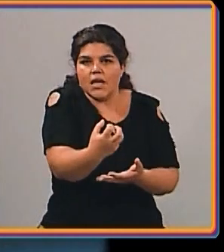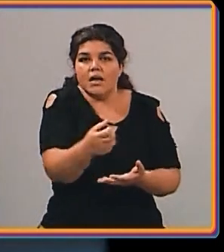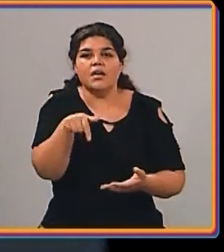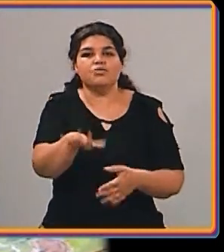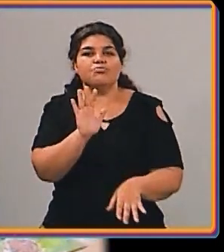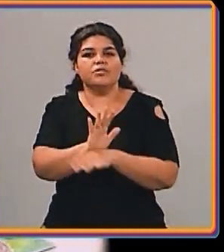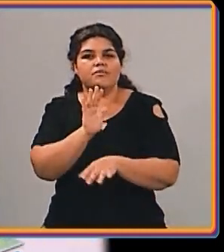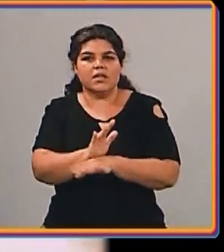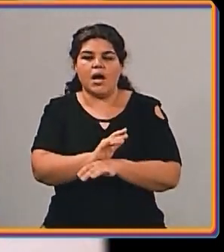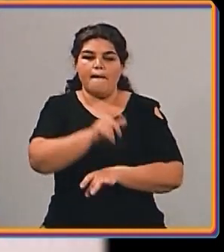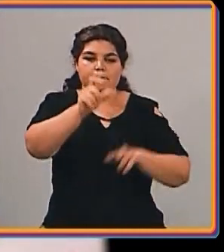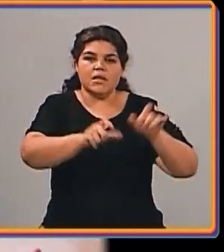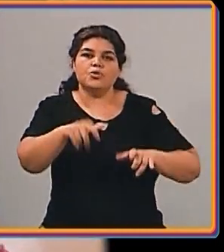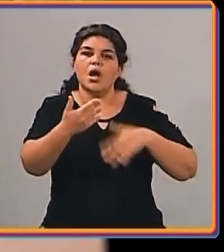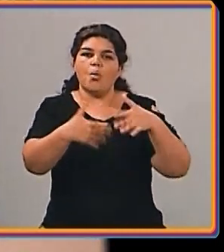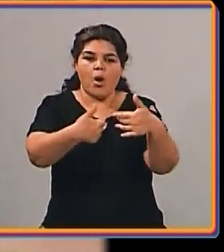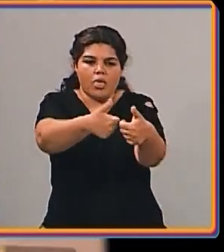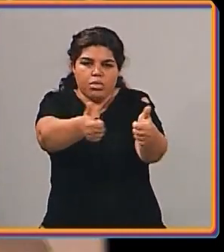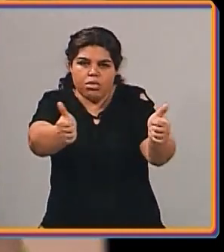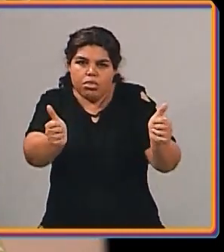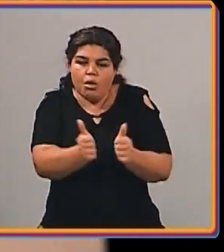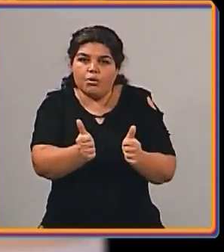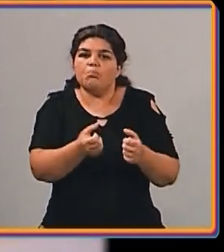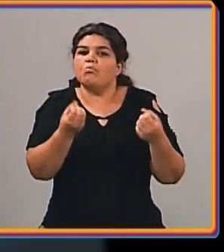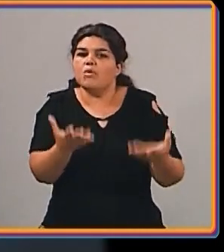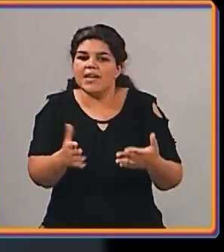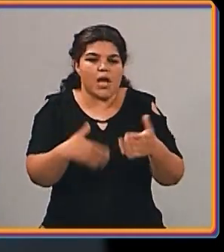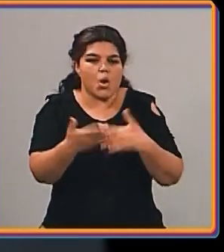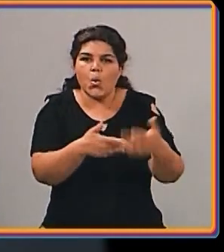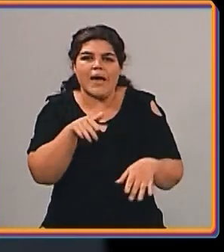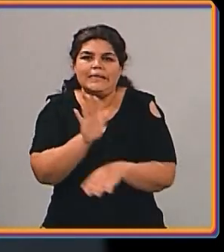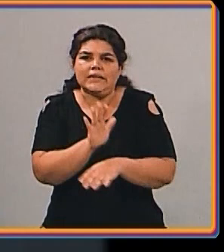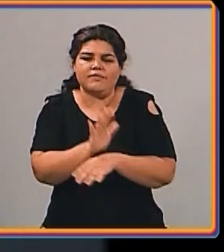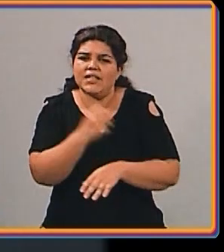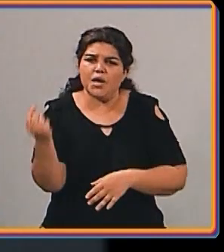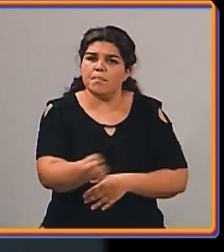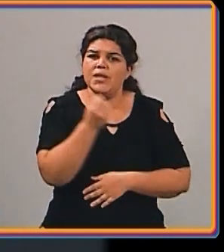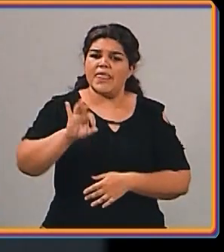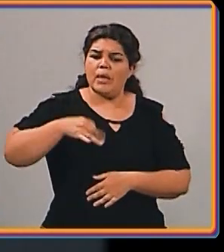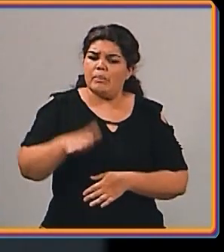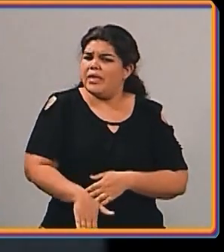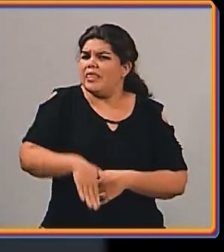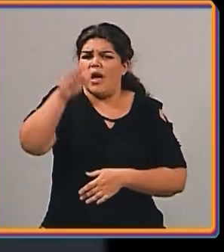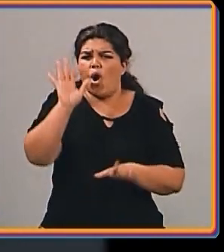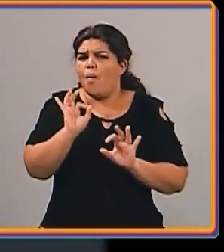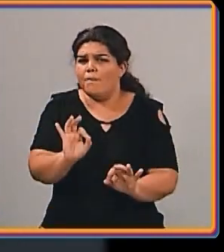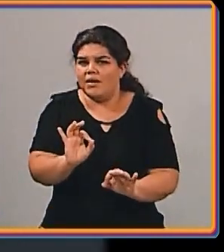atrae cada vez a más jugadores, ya que jugar es una actividad indispensable para todas las personas, más allá de su